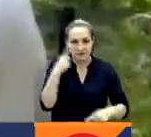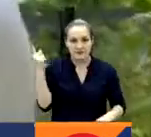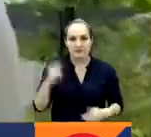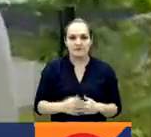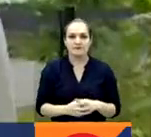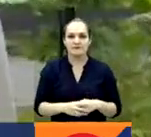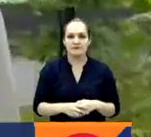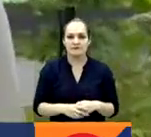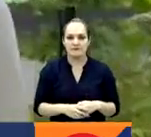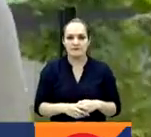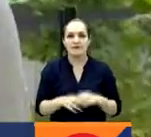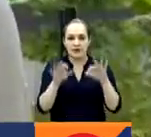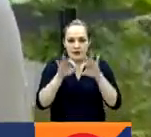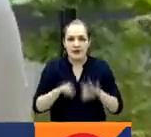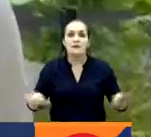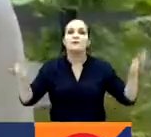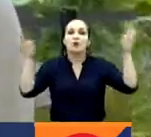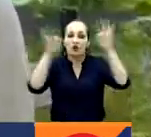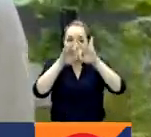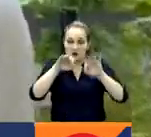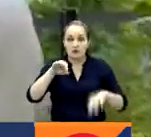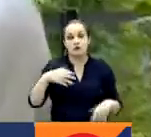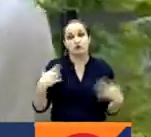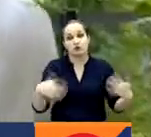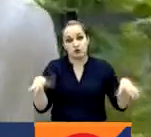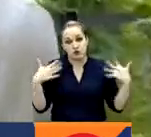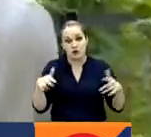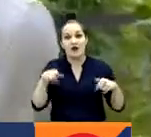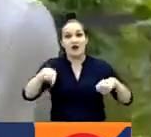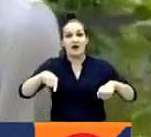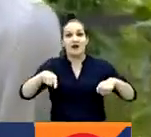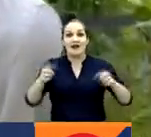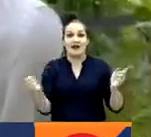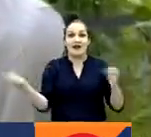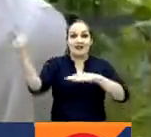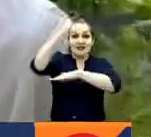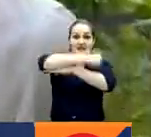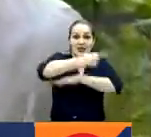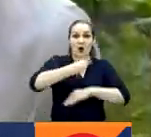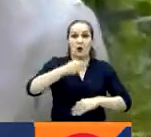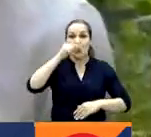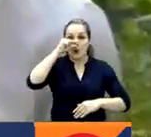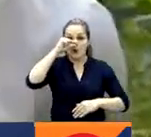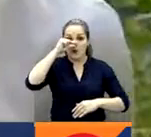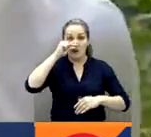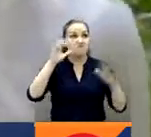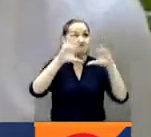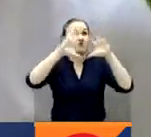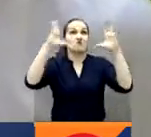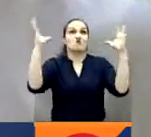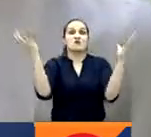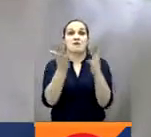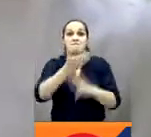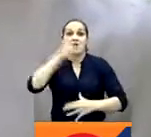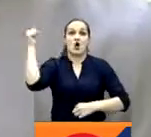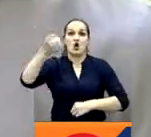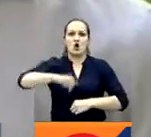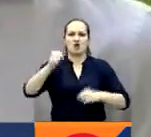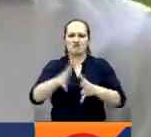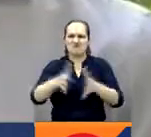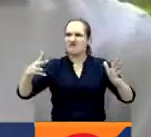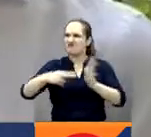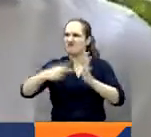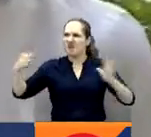No, yo creo que esto es súper importante. Finalmente es la feria, una de las ferias más grandes que hay a nivel mundial y el